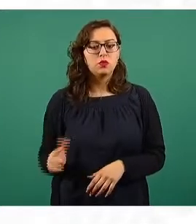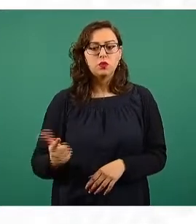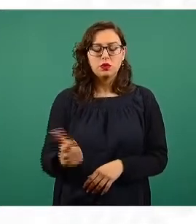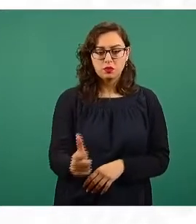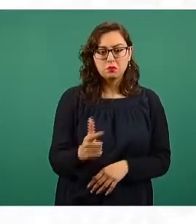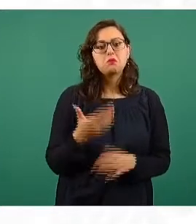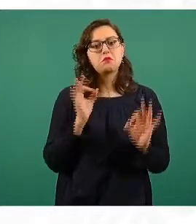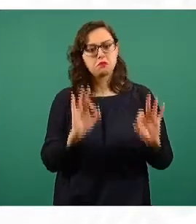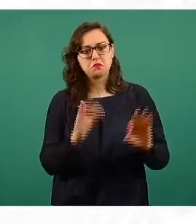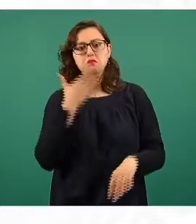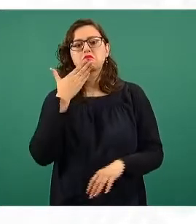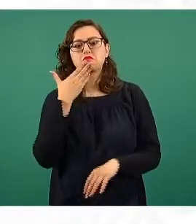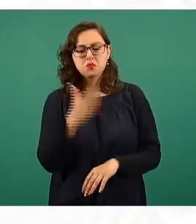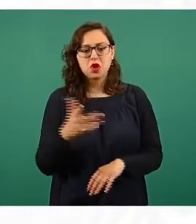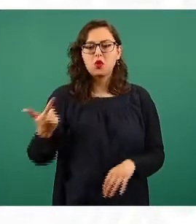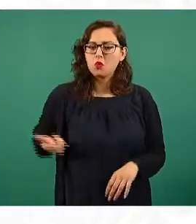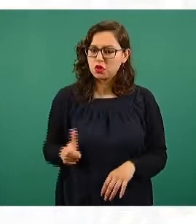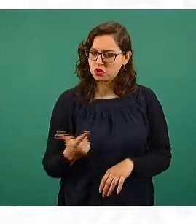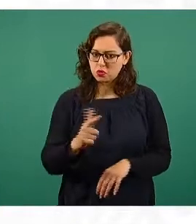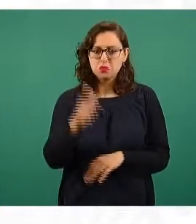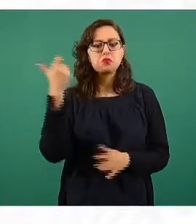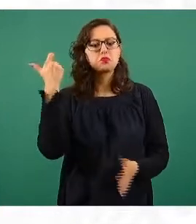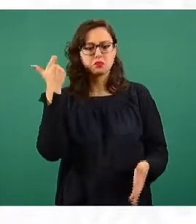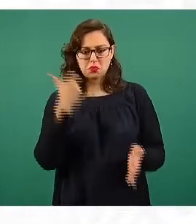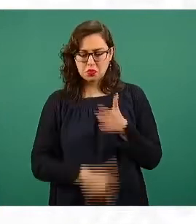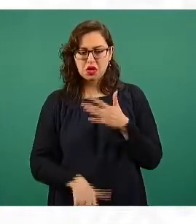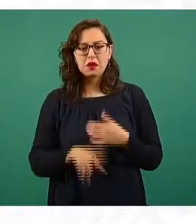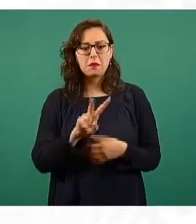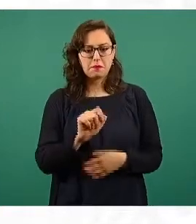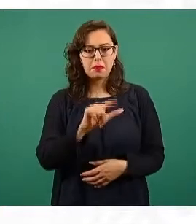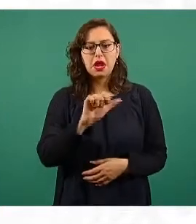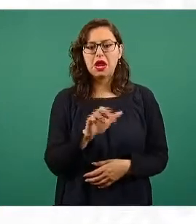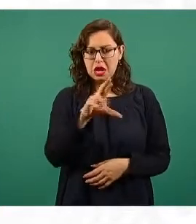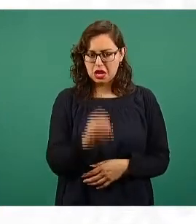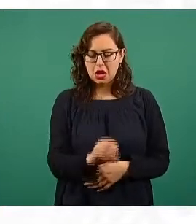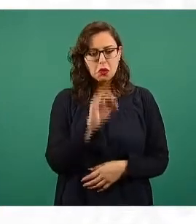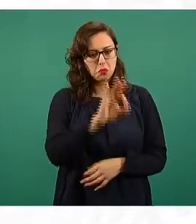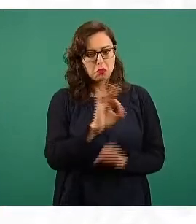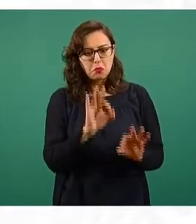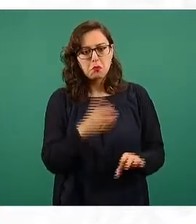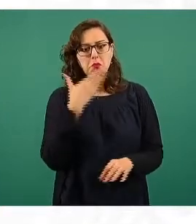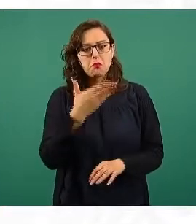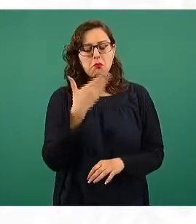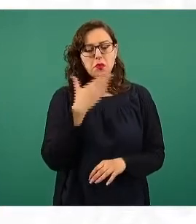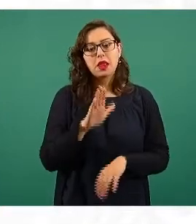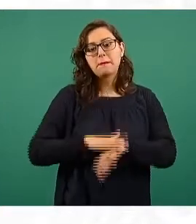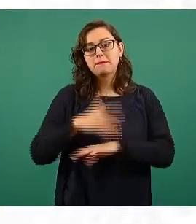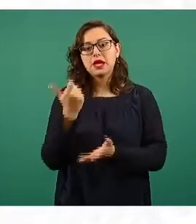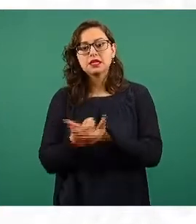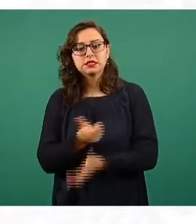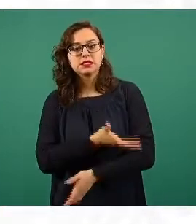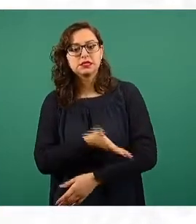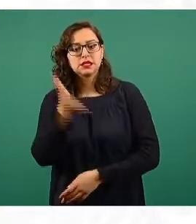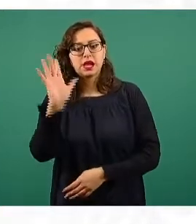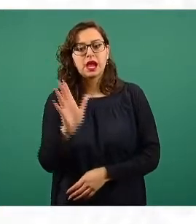Bien por nuestros paisanos guanajuatenses. Barata la gasolina ahí en Apaseo, más cara 22.82 franquicia Pemex